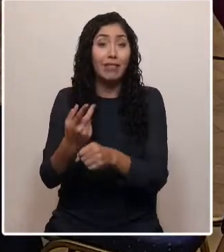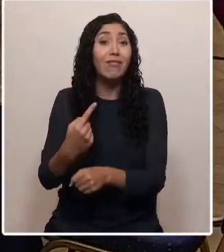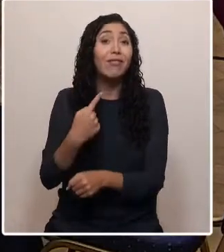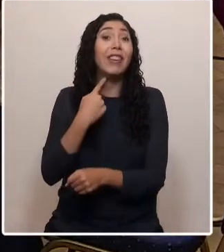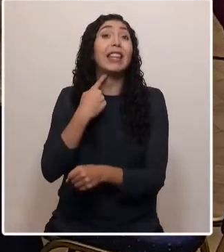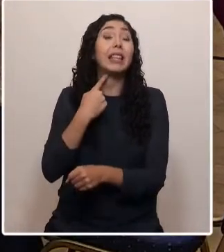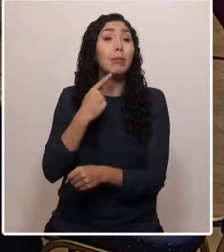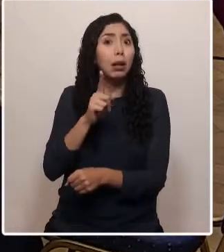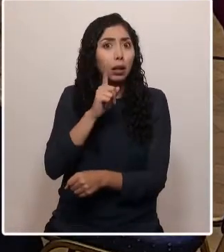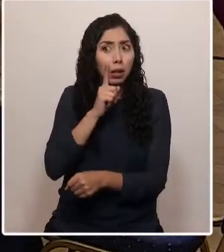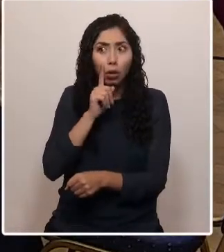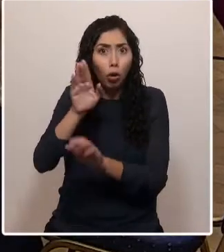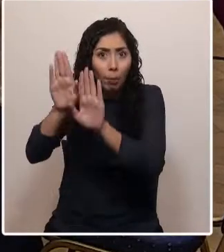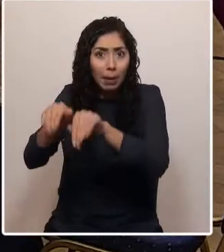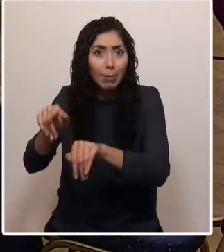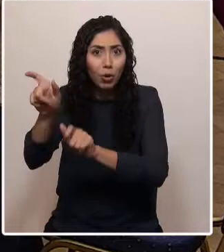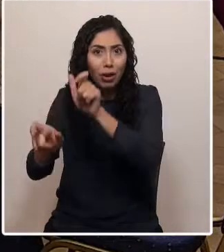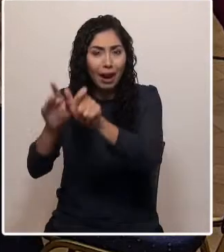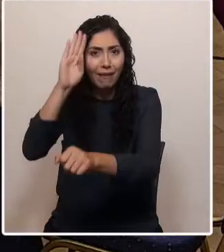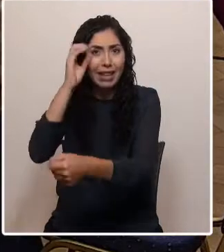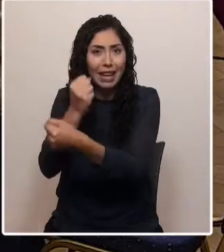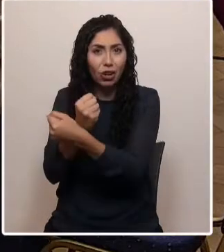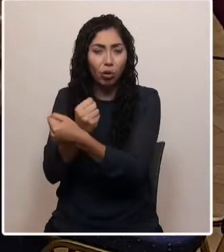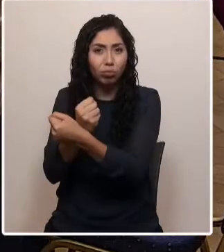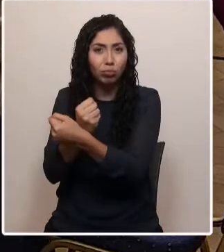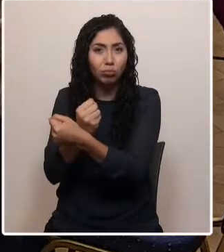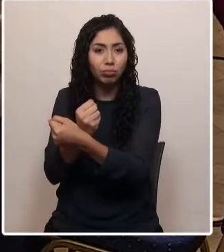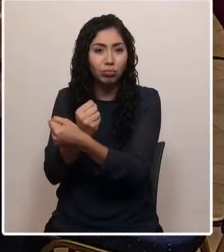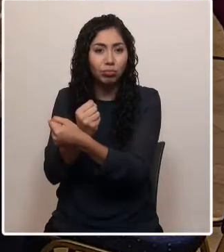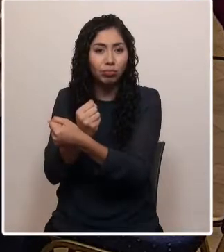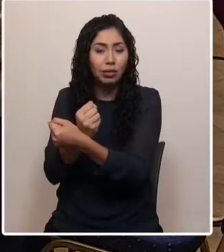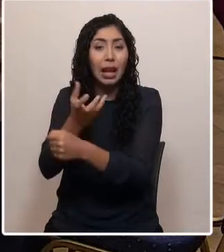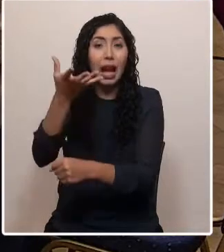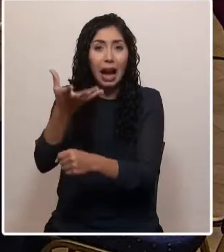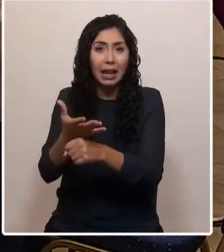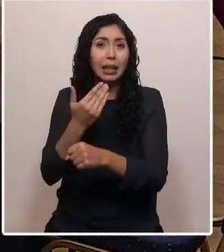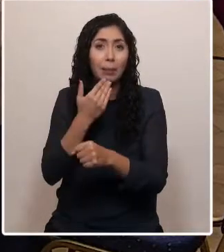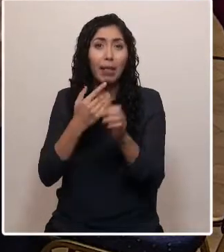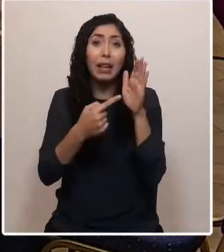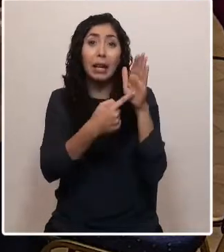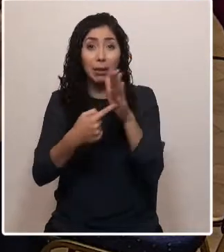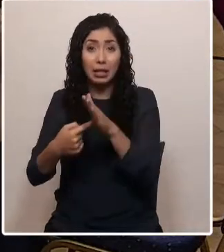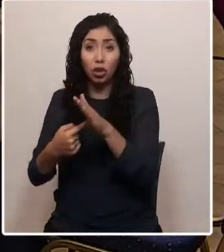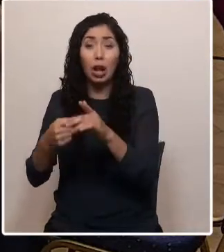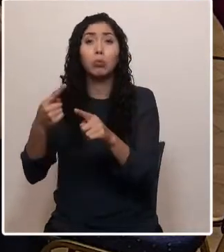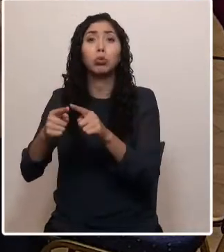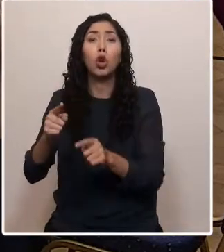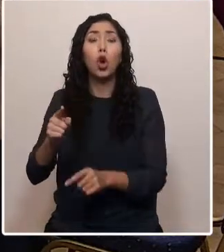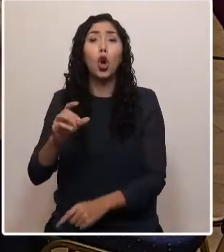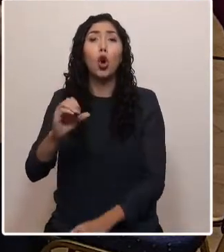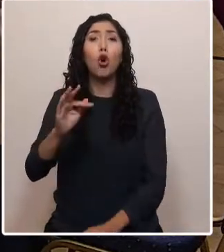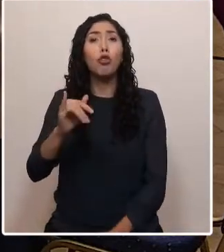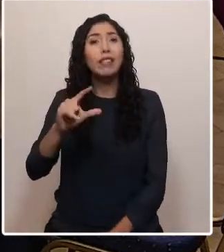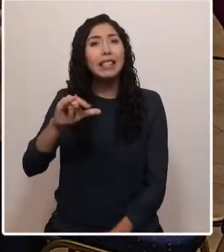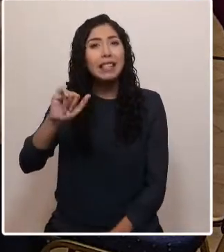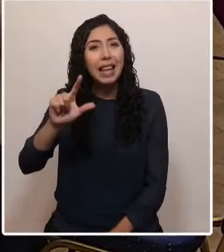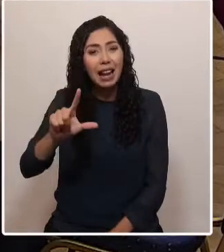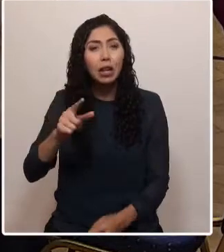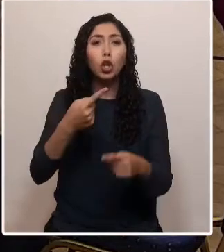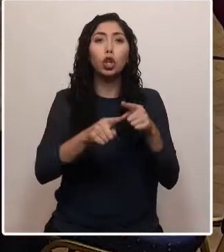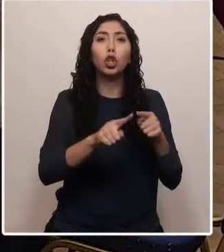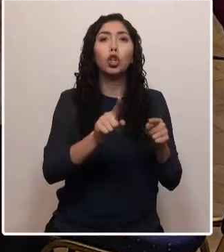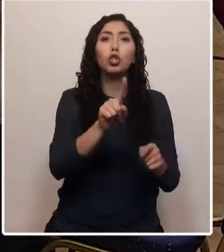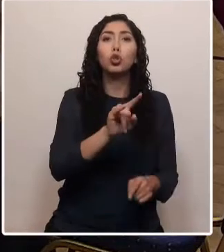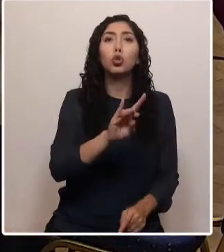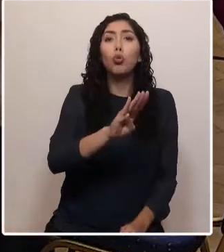de los propios carabineros, a partir de los cuales además también existe una discriminación entre oficiales y suboficiales, siendo estos últimos los que realizan el